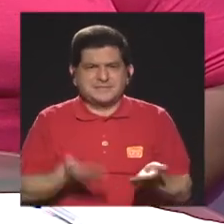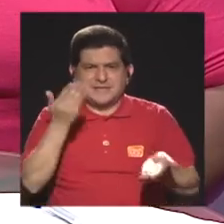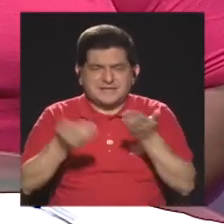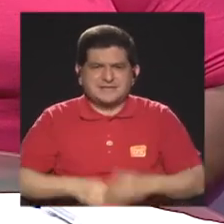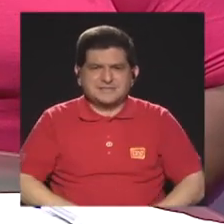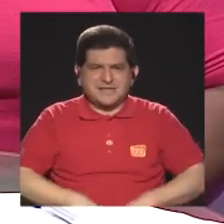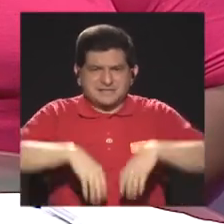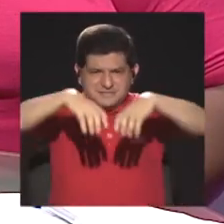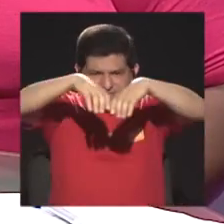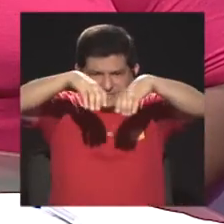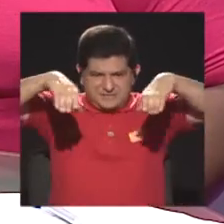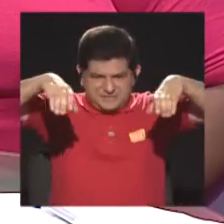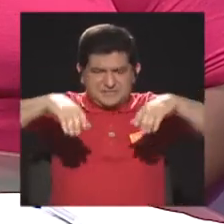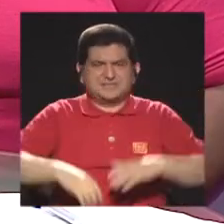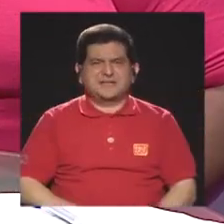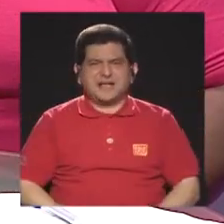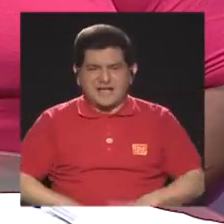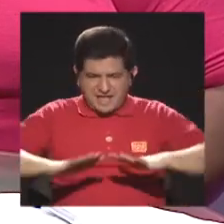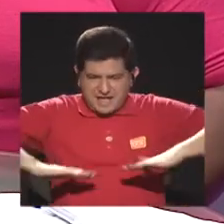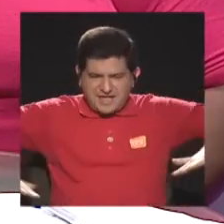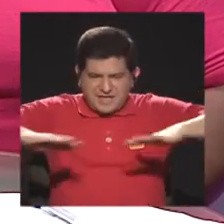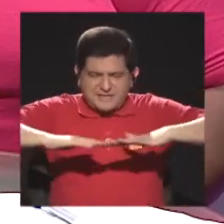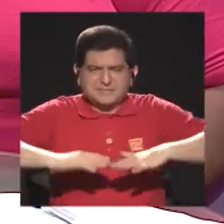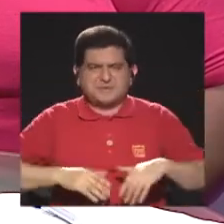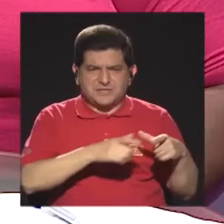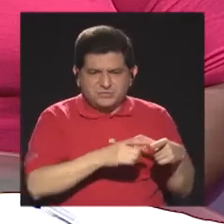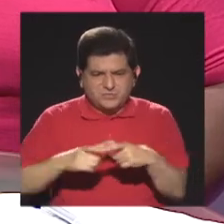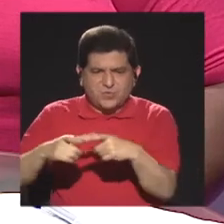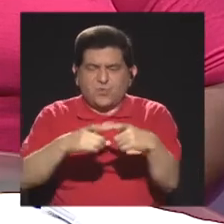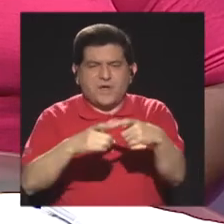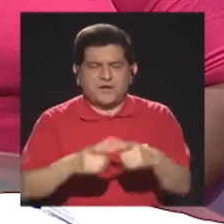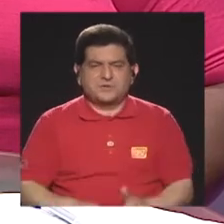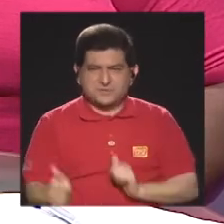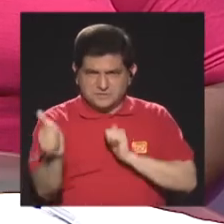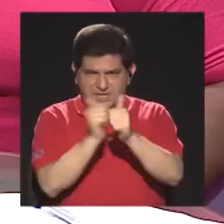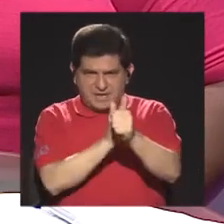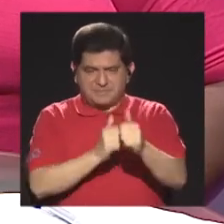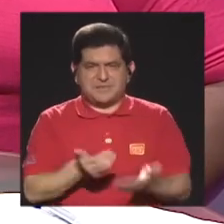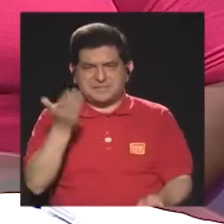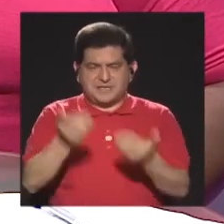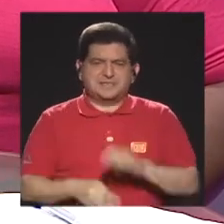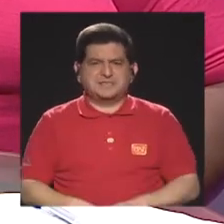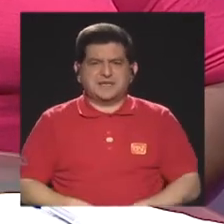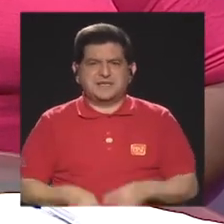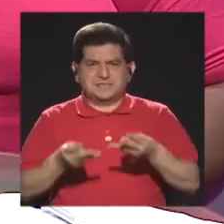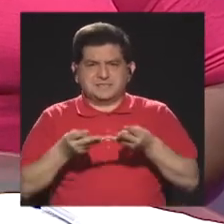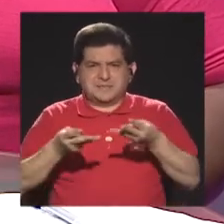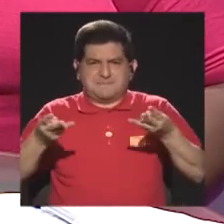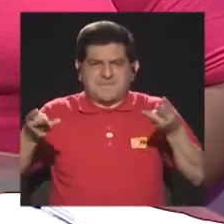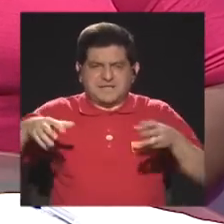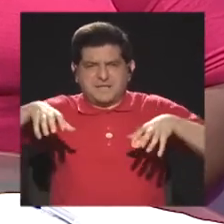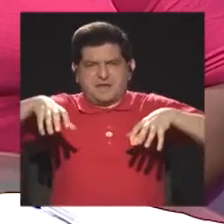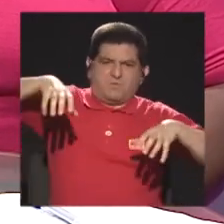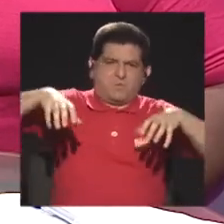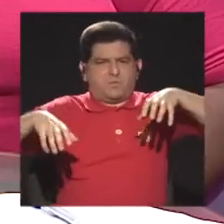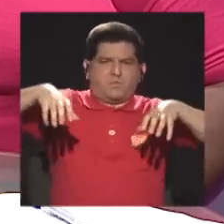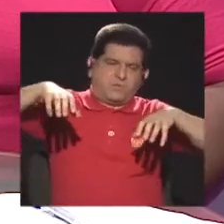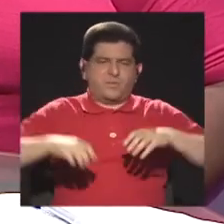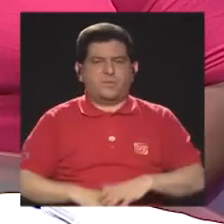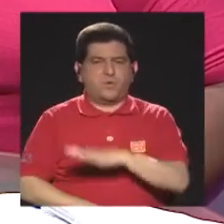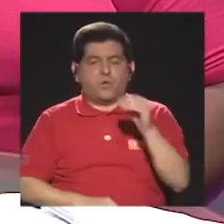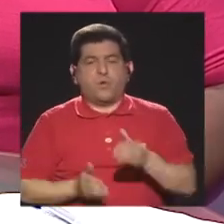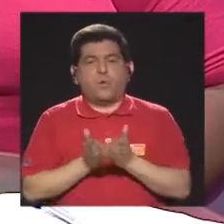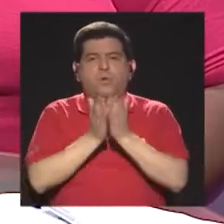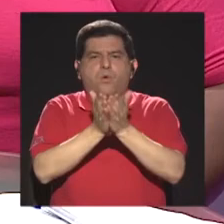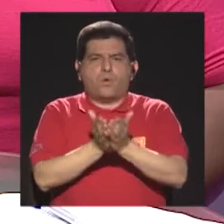era el espacio donde trabajábamos. Entonces, tal vez al pasar por ahí, la carga caía. O a veces hay mucha resaca y el barco